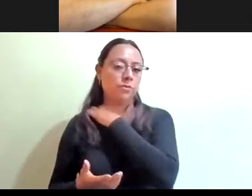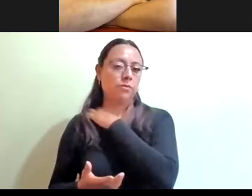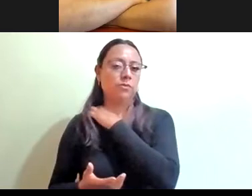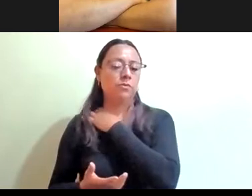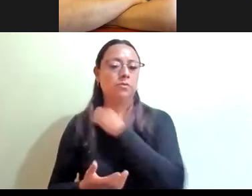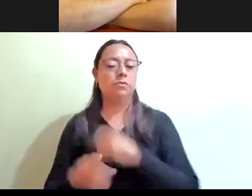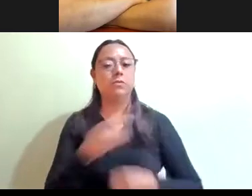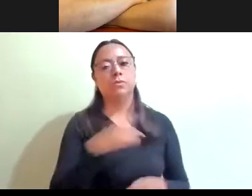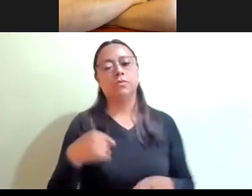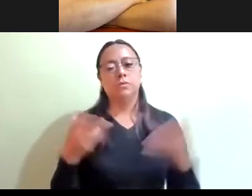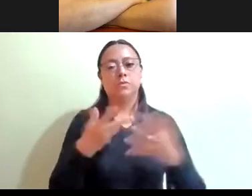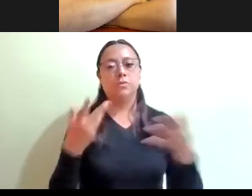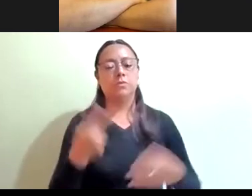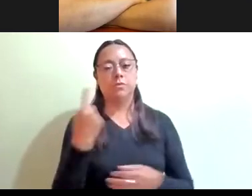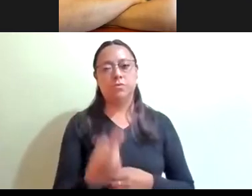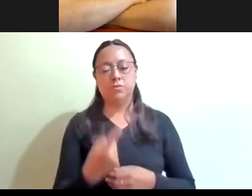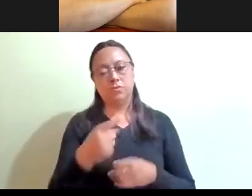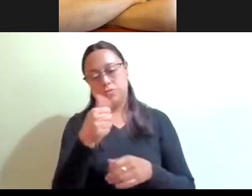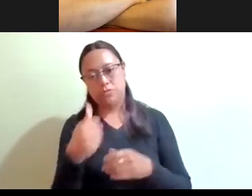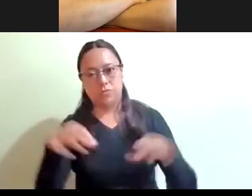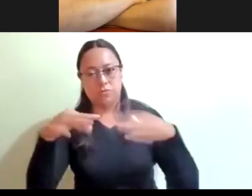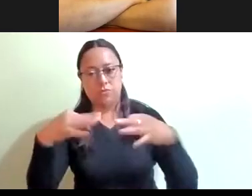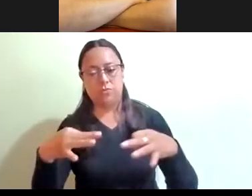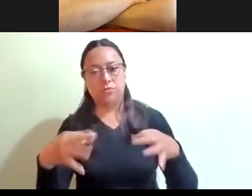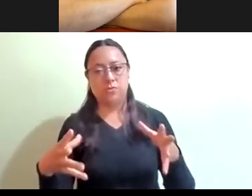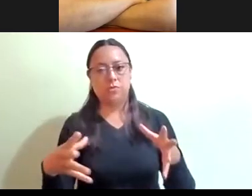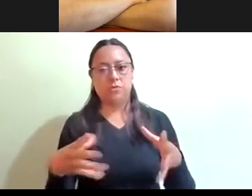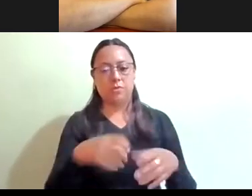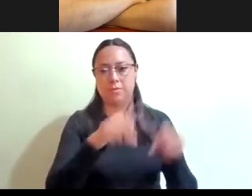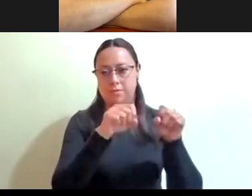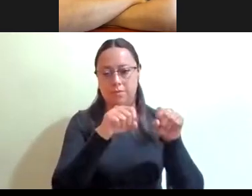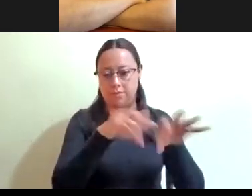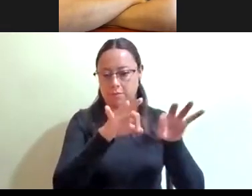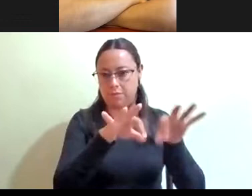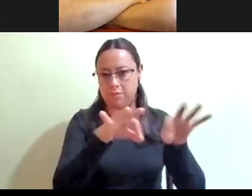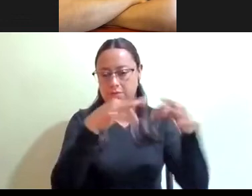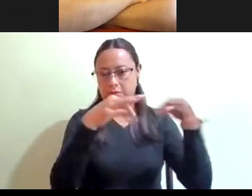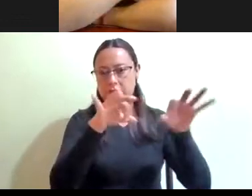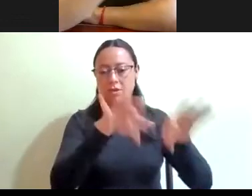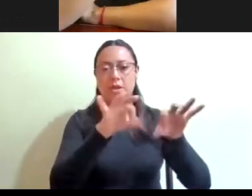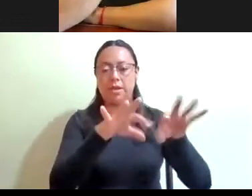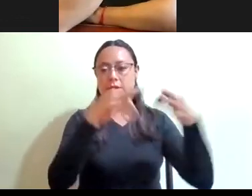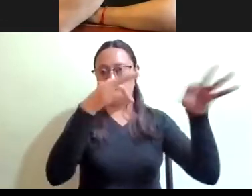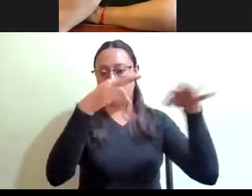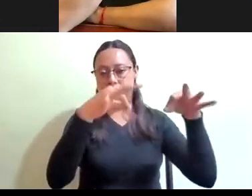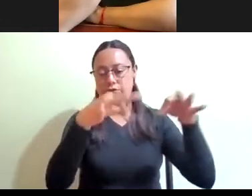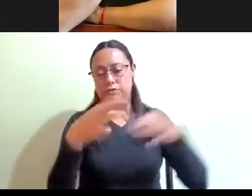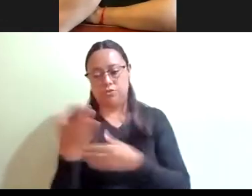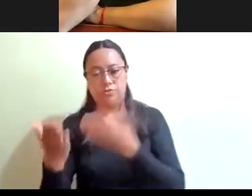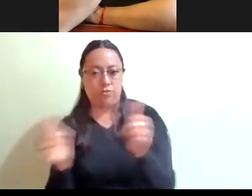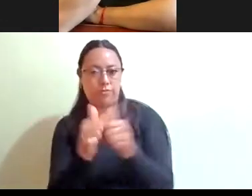a nuestro oficio con la propuesta para que comparezca el titular ante